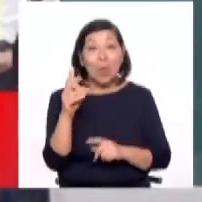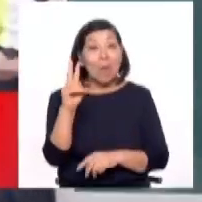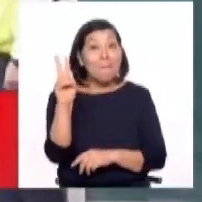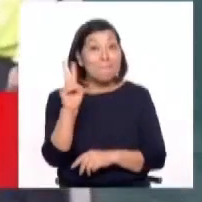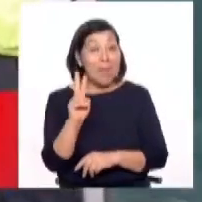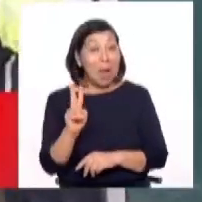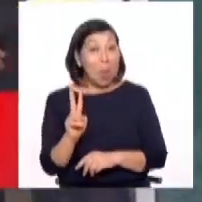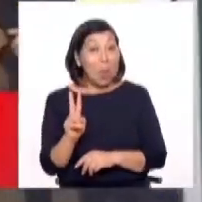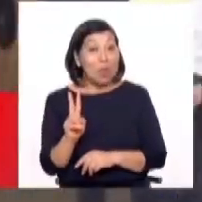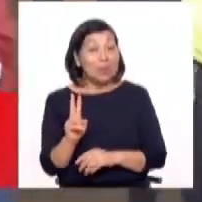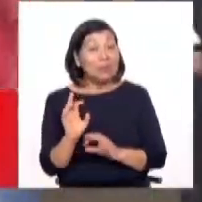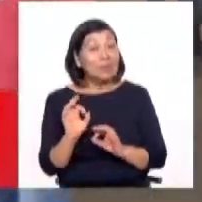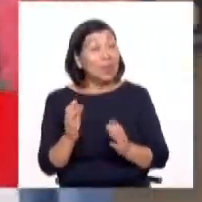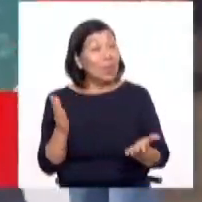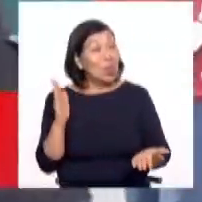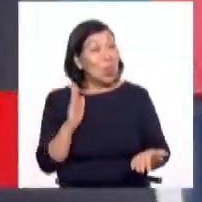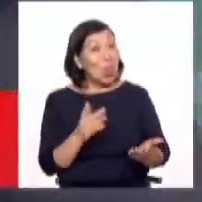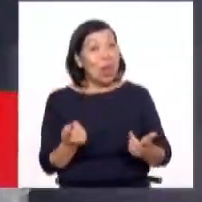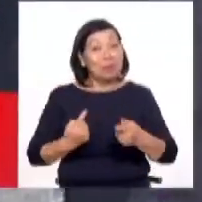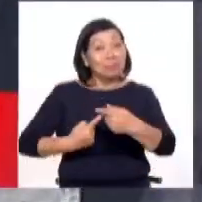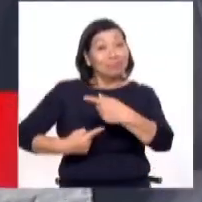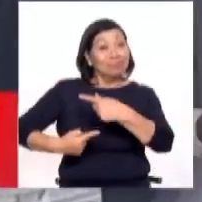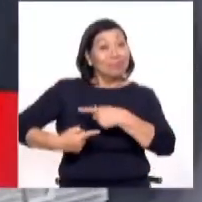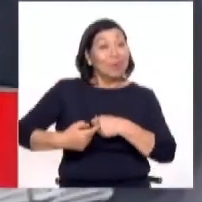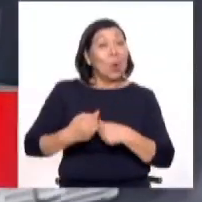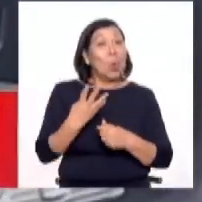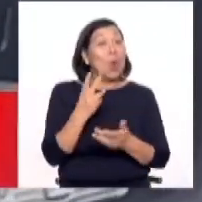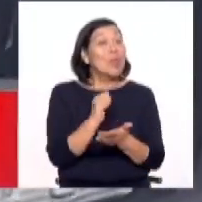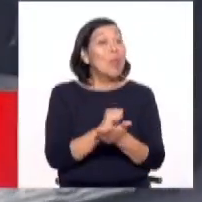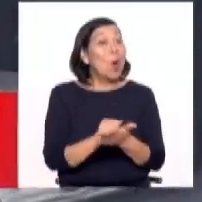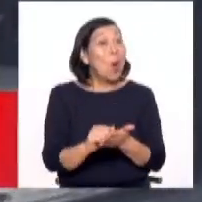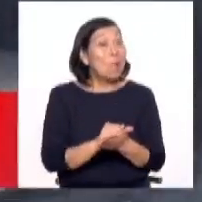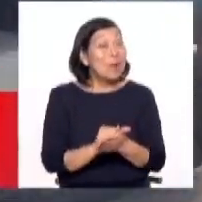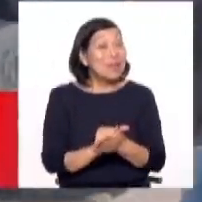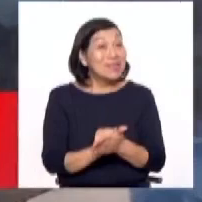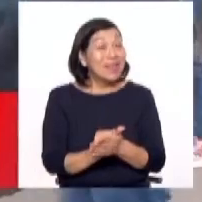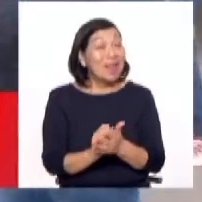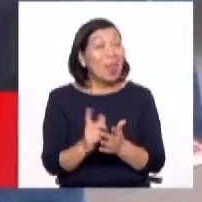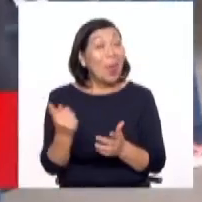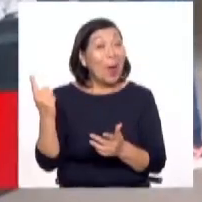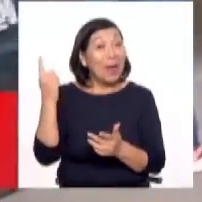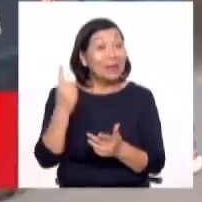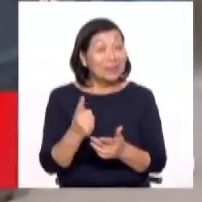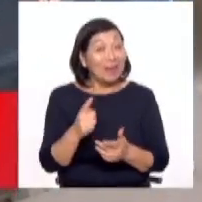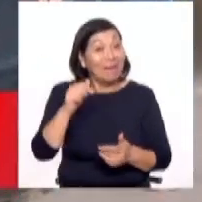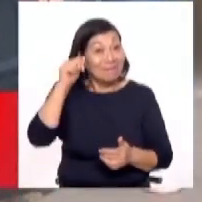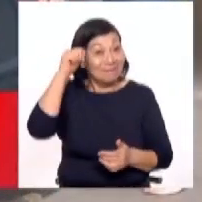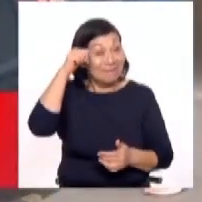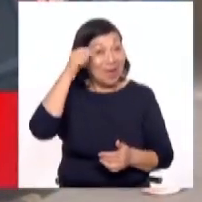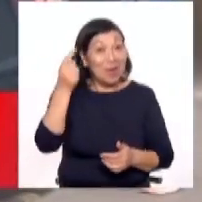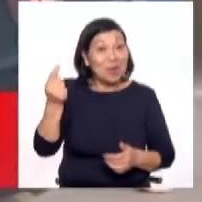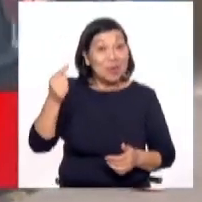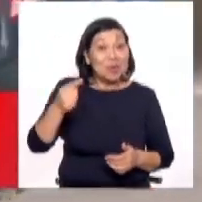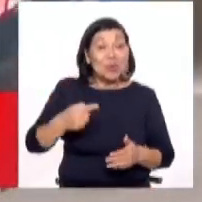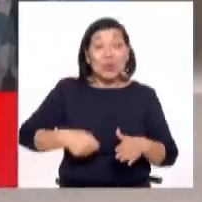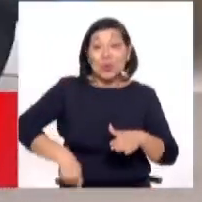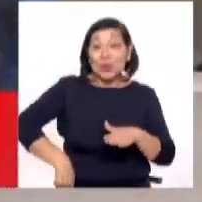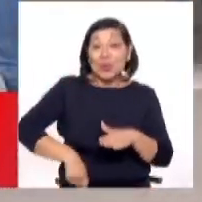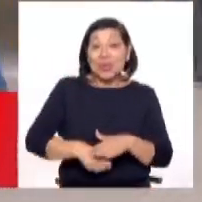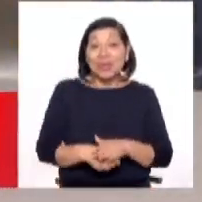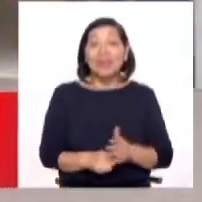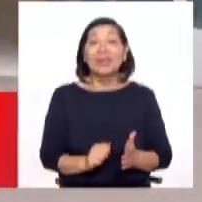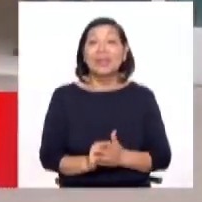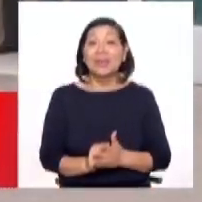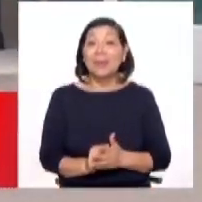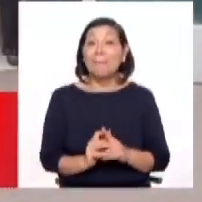Venezuela, sin ninguna duda, el regreso. Luego de 4 meses de Gianluca Lapadula, hay que recordar que volvió a competir en